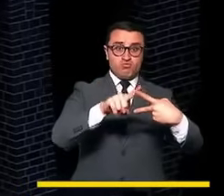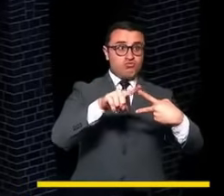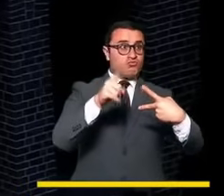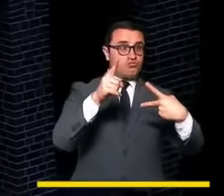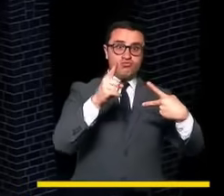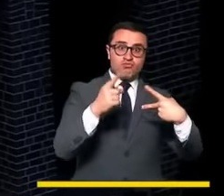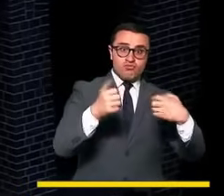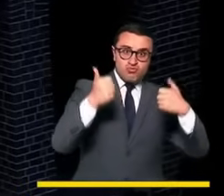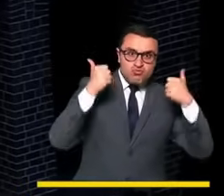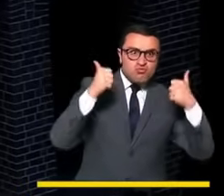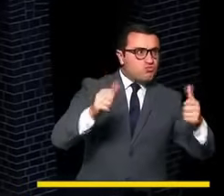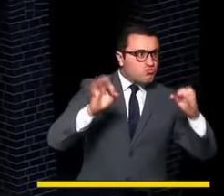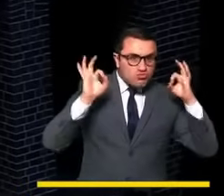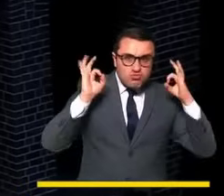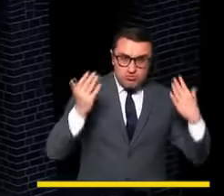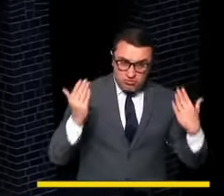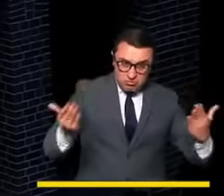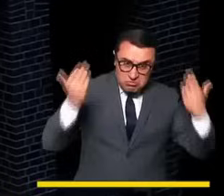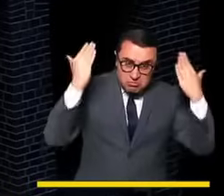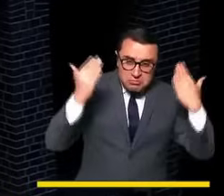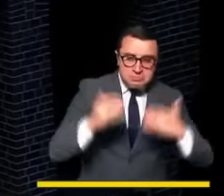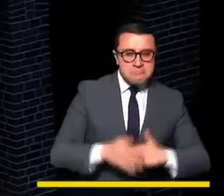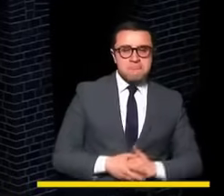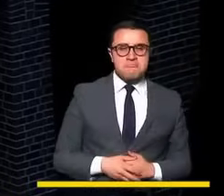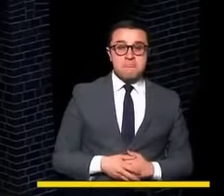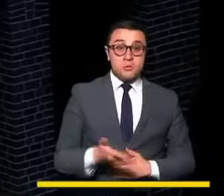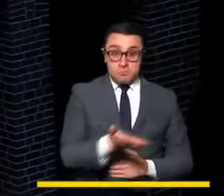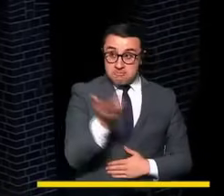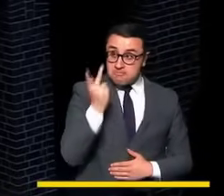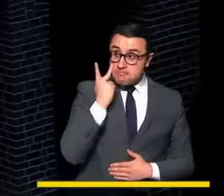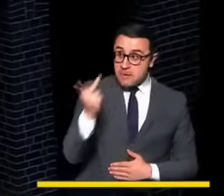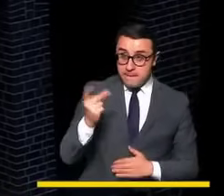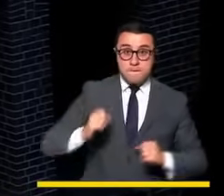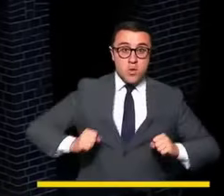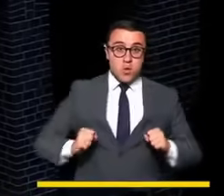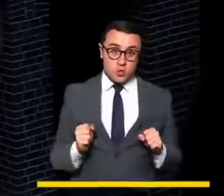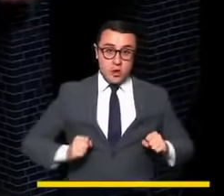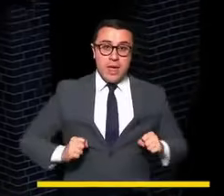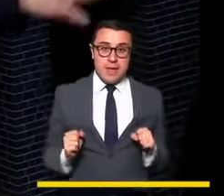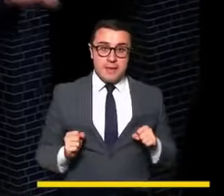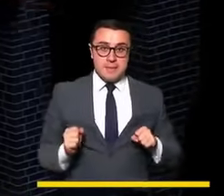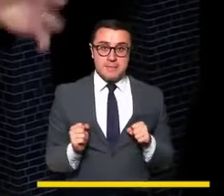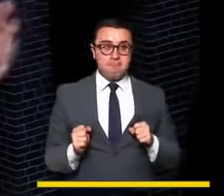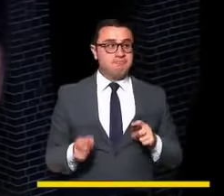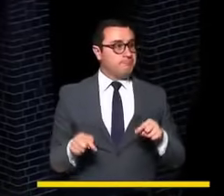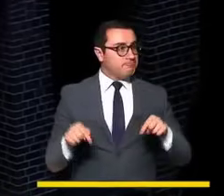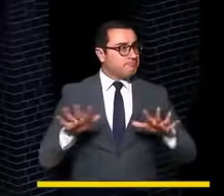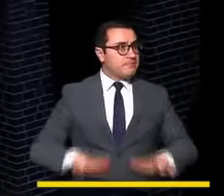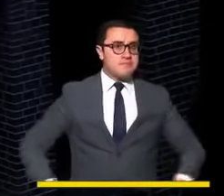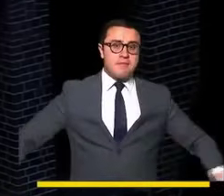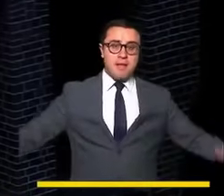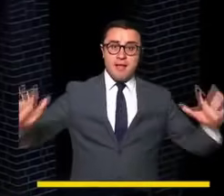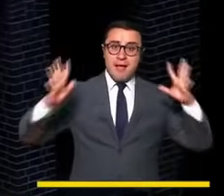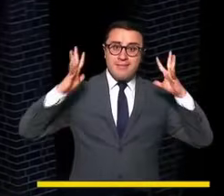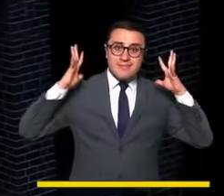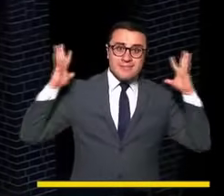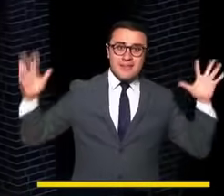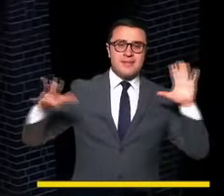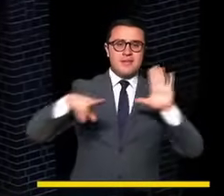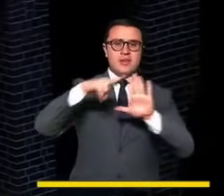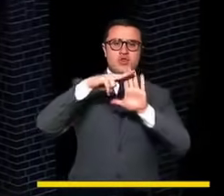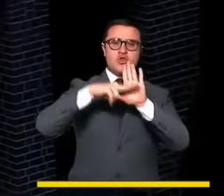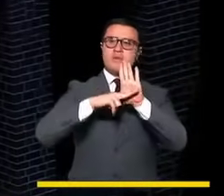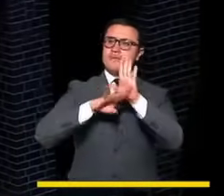válida. Ustedes la pueden encontrar en Bogotá, donde más espacio ha tenido la